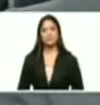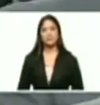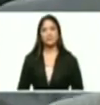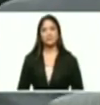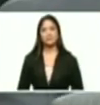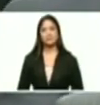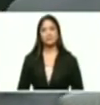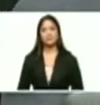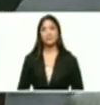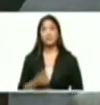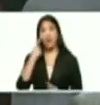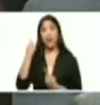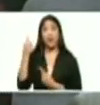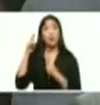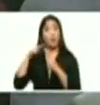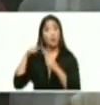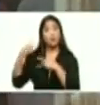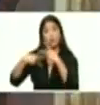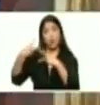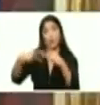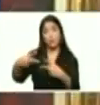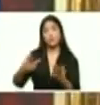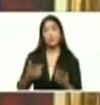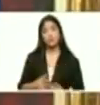Jorge conoce, procesos, ¿verdad?